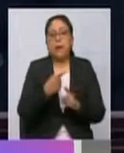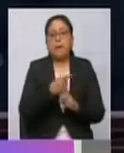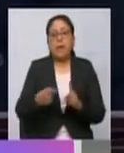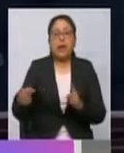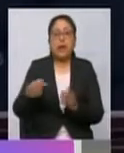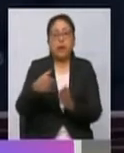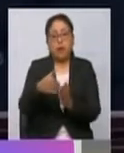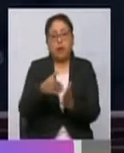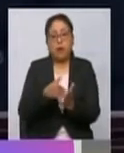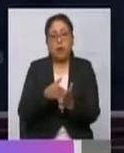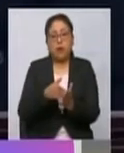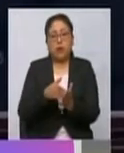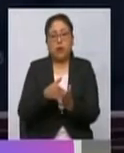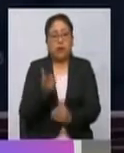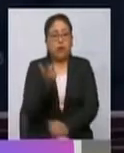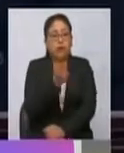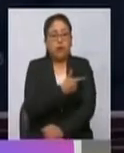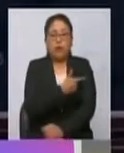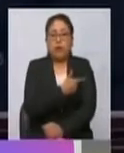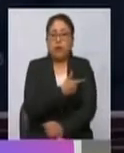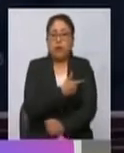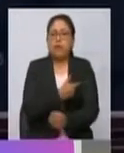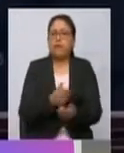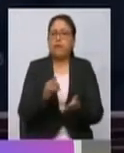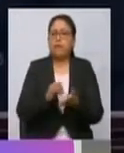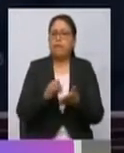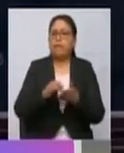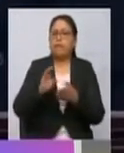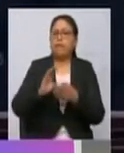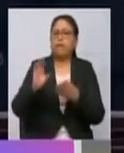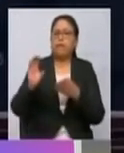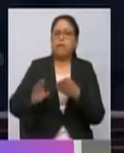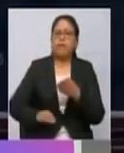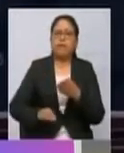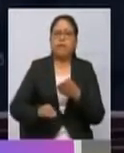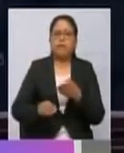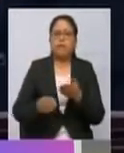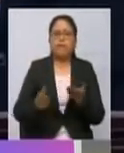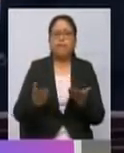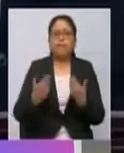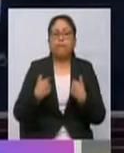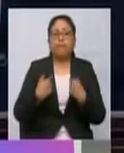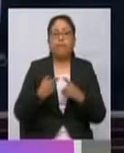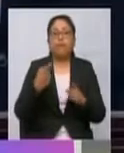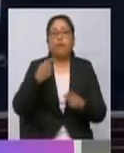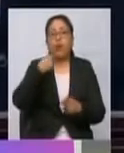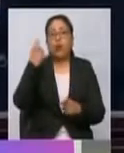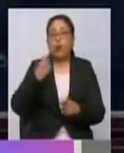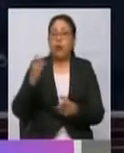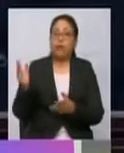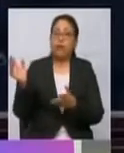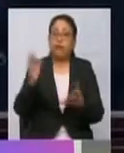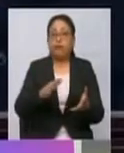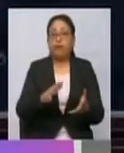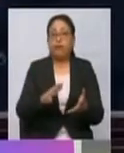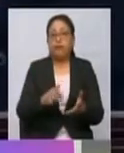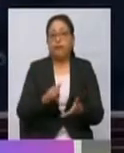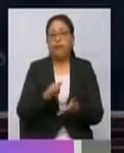millón de vacunas de Sputnik V,